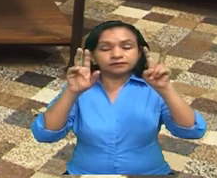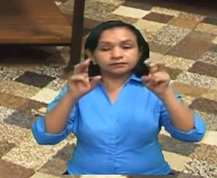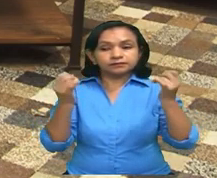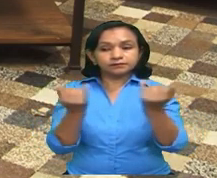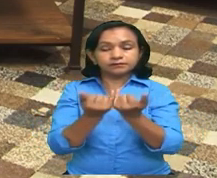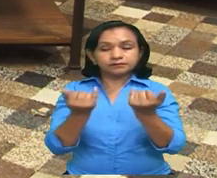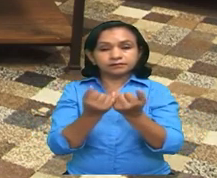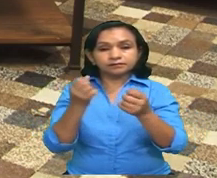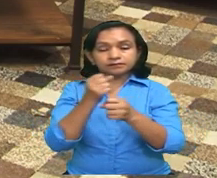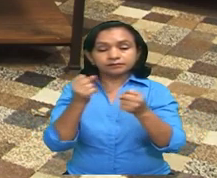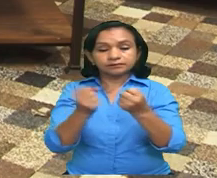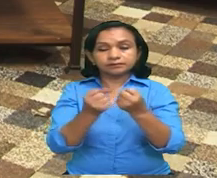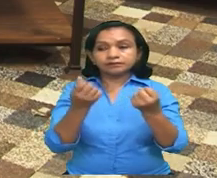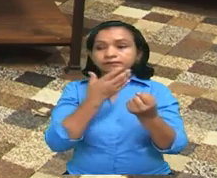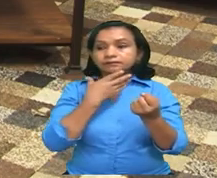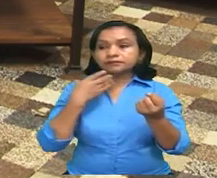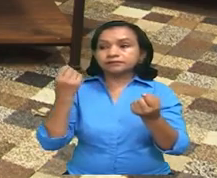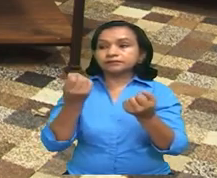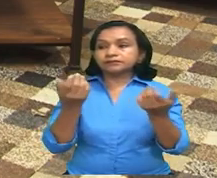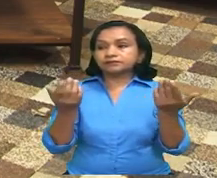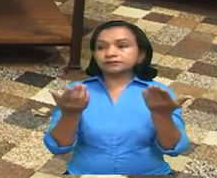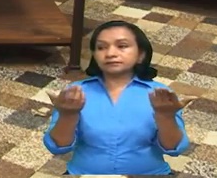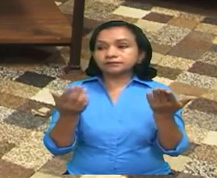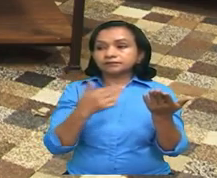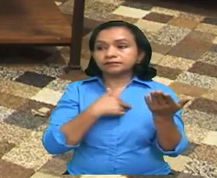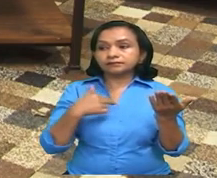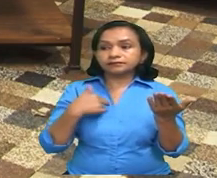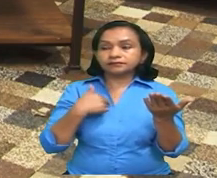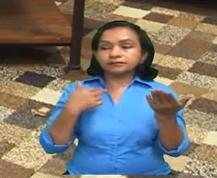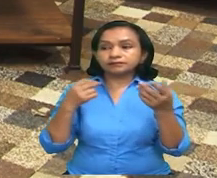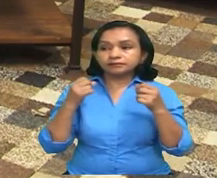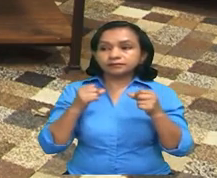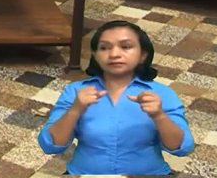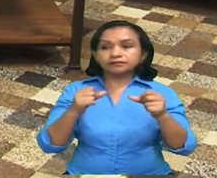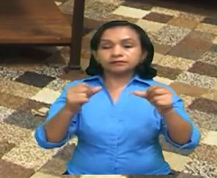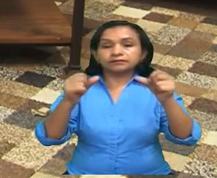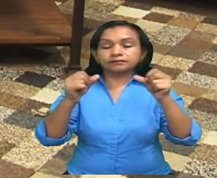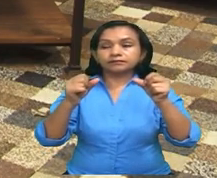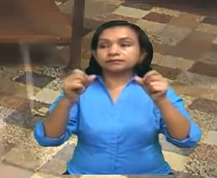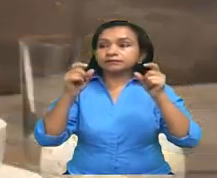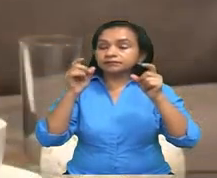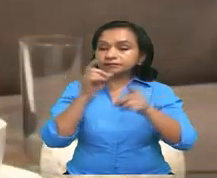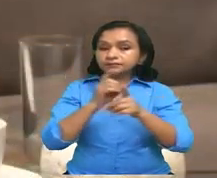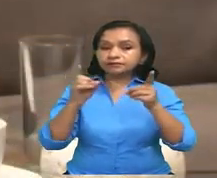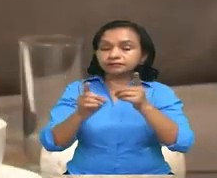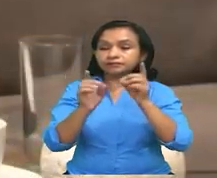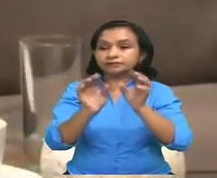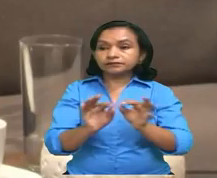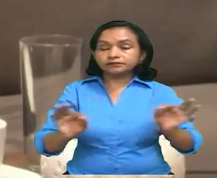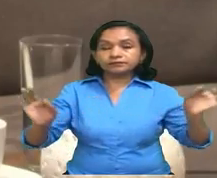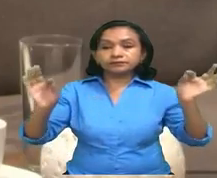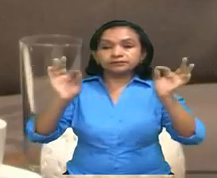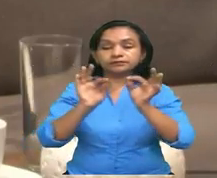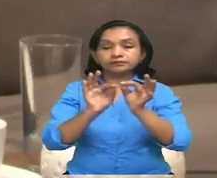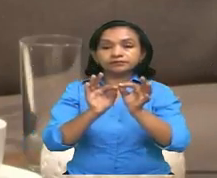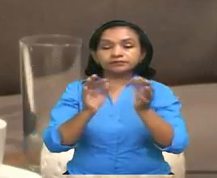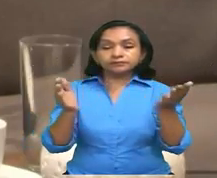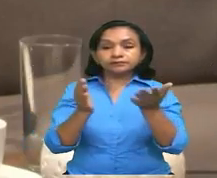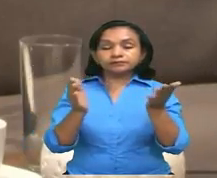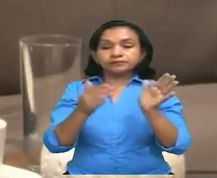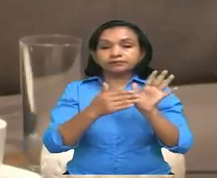tenemos planificado una serie de capacitaciones para el sector. Hay en diferentes niveles, tenemos capacitación a nivel de